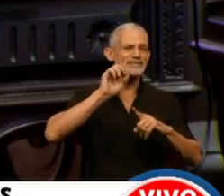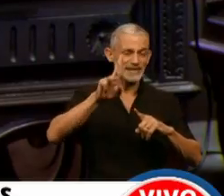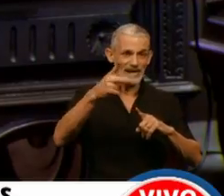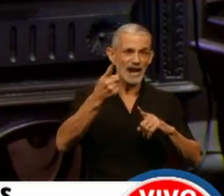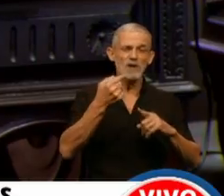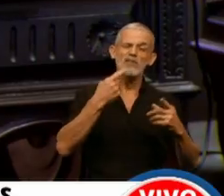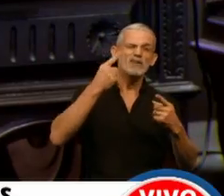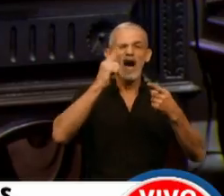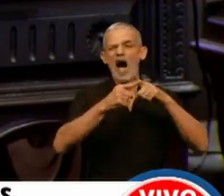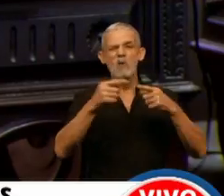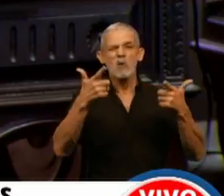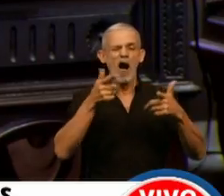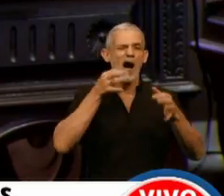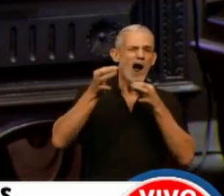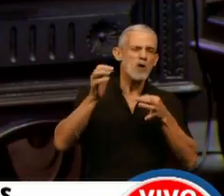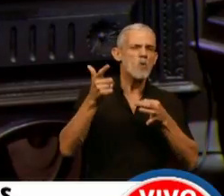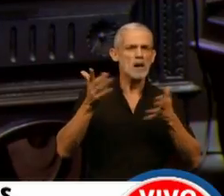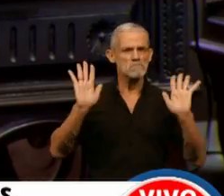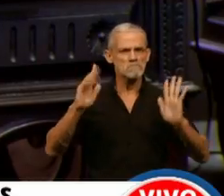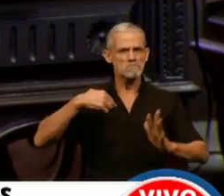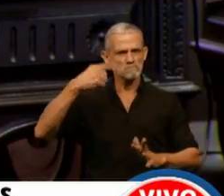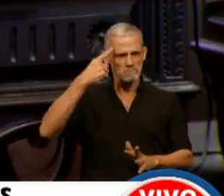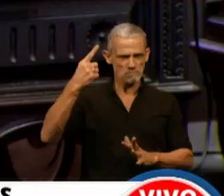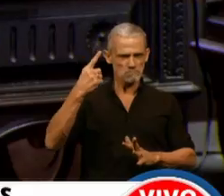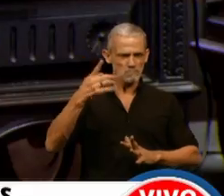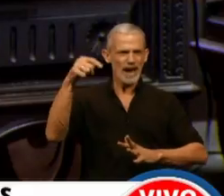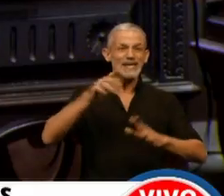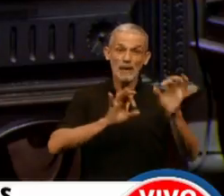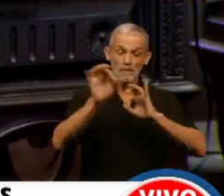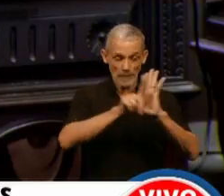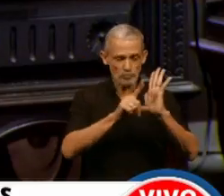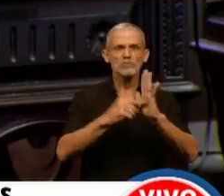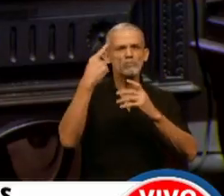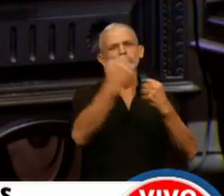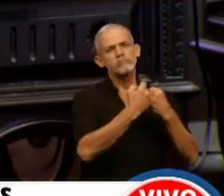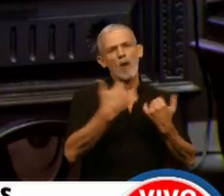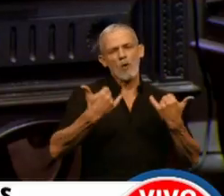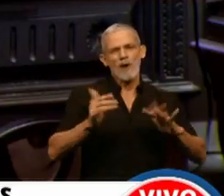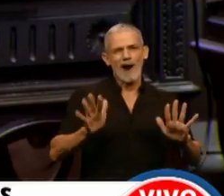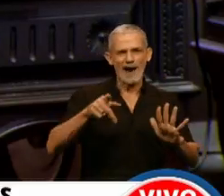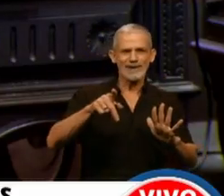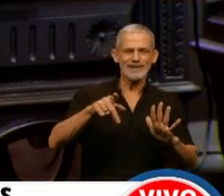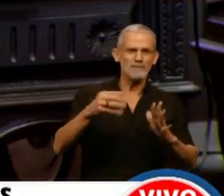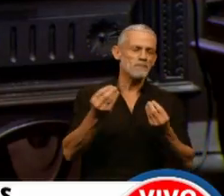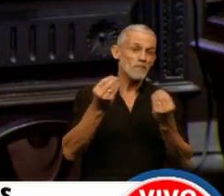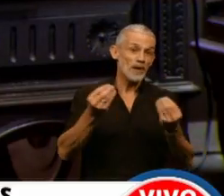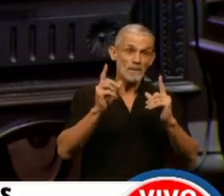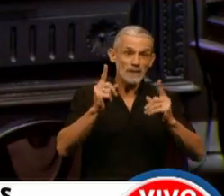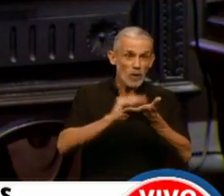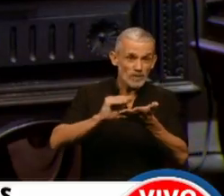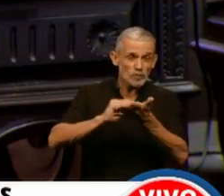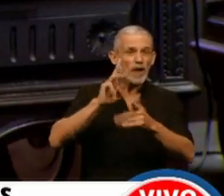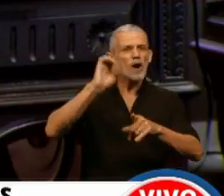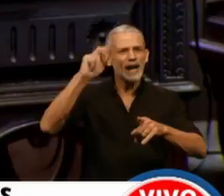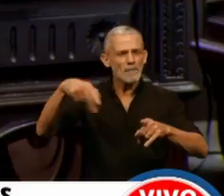no hay diálogo me pregunto si en este proyecto no hubo consenso y no hubo diálogo porque el mismo diputado